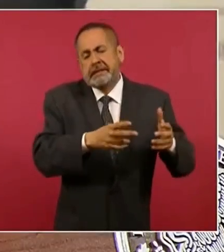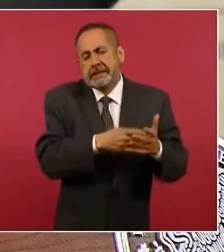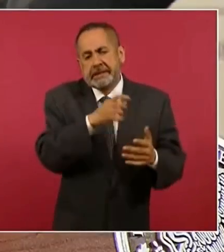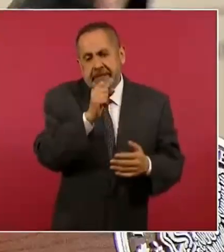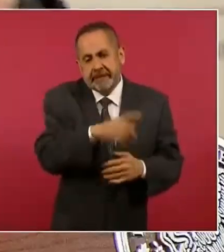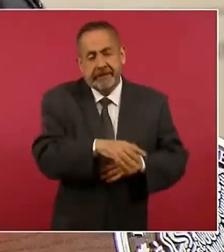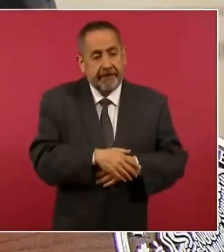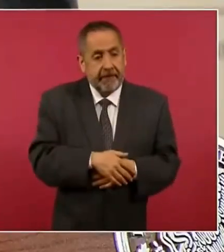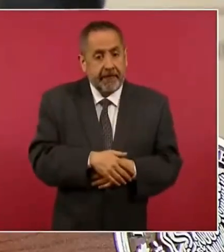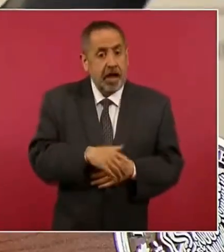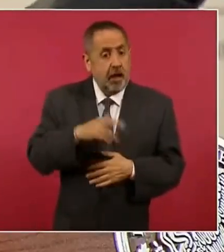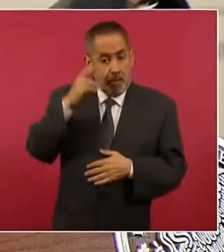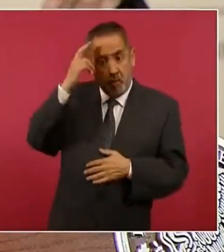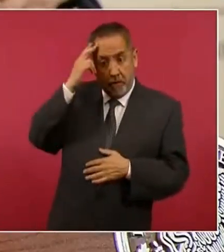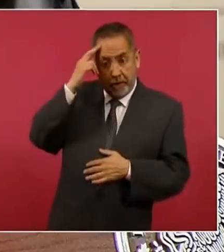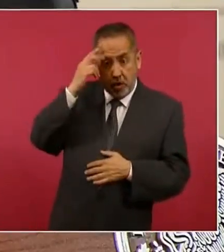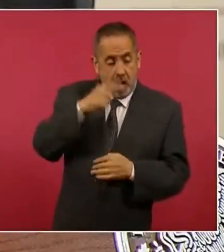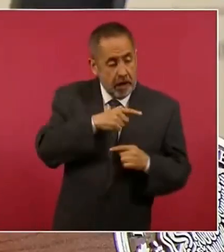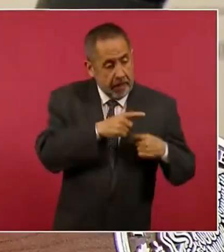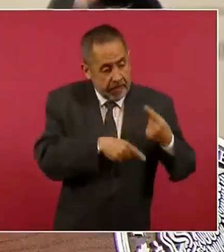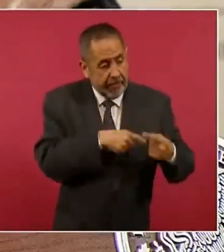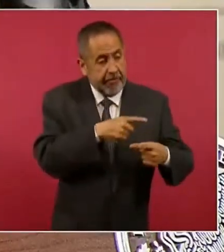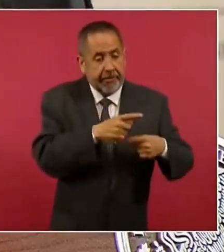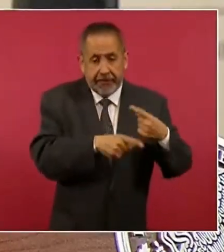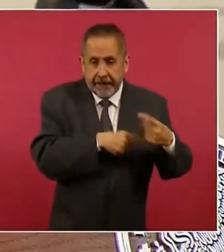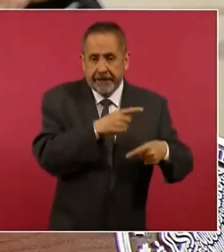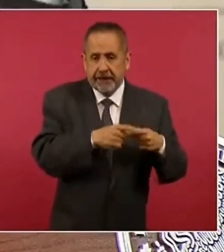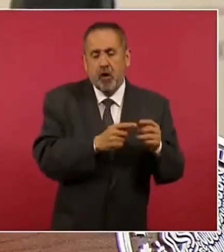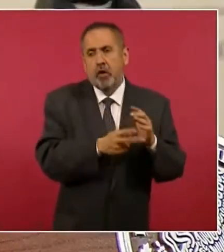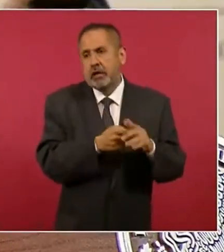Ahí con Porfirio Díaz volvieron